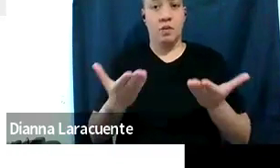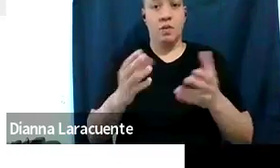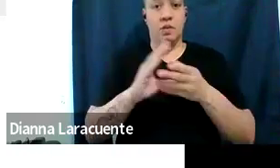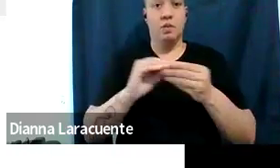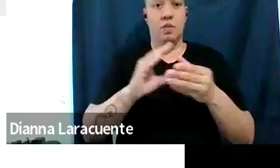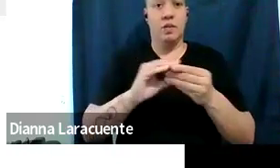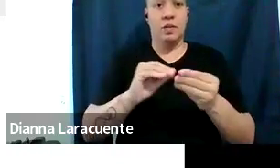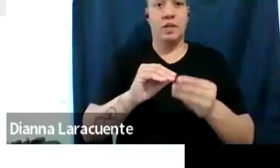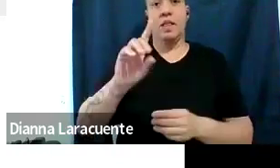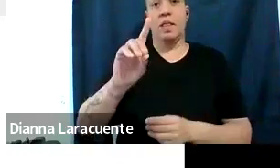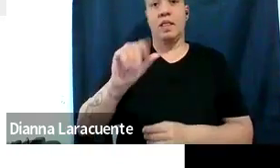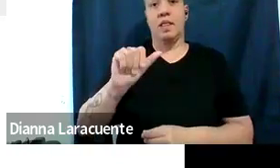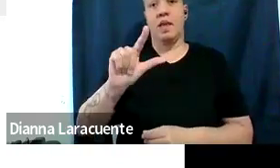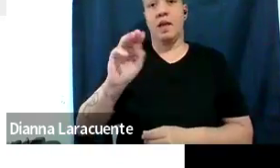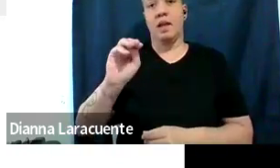Dalmau Canet,